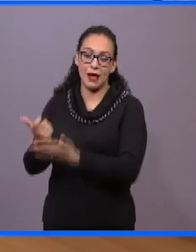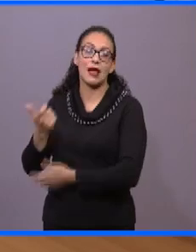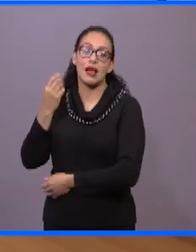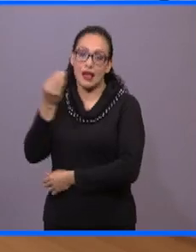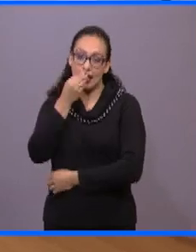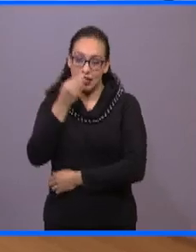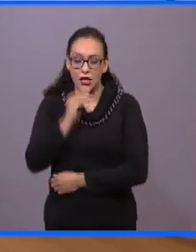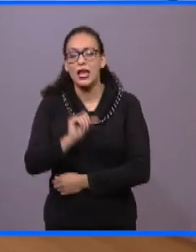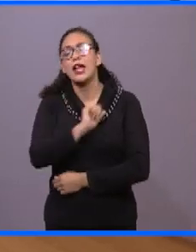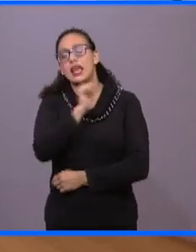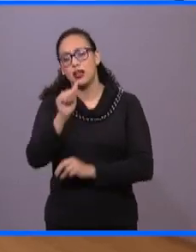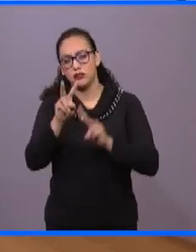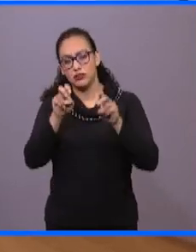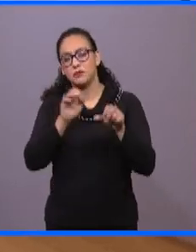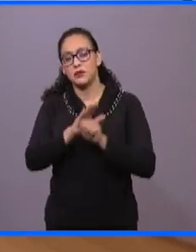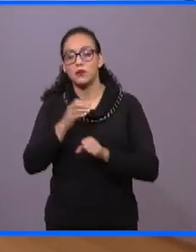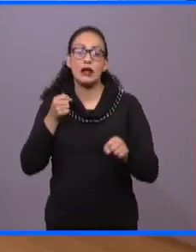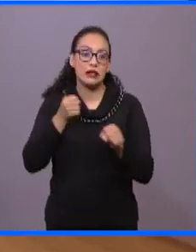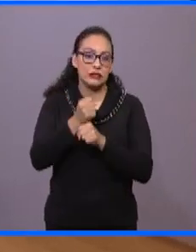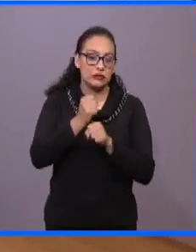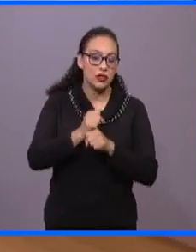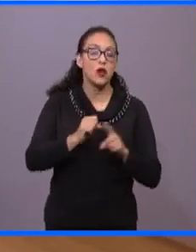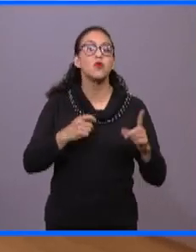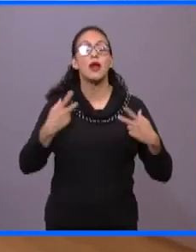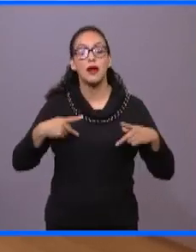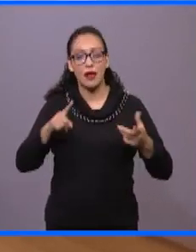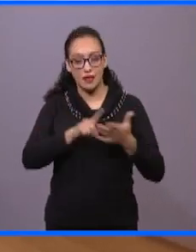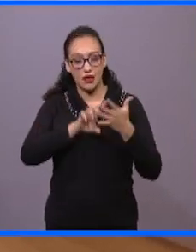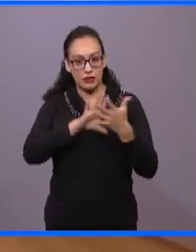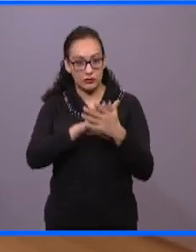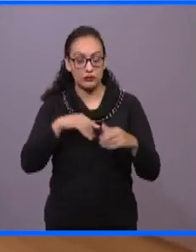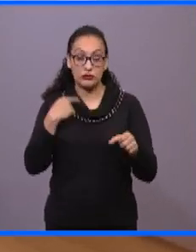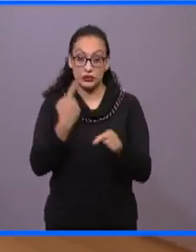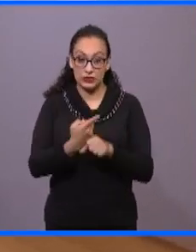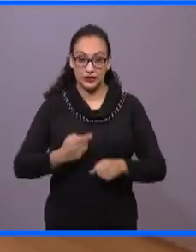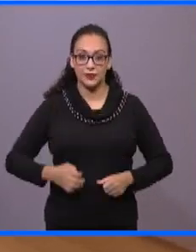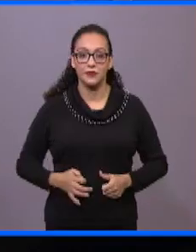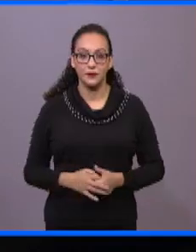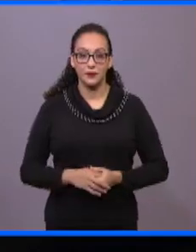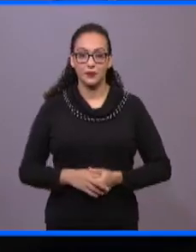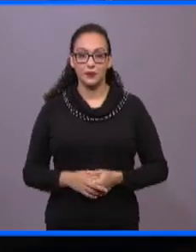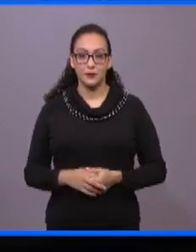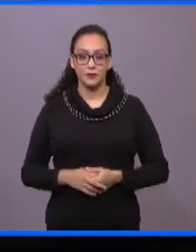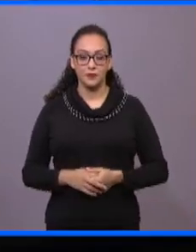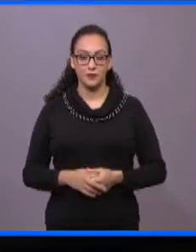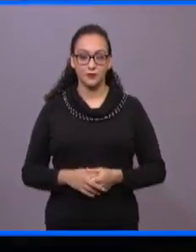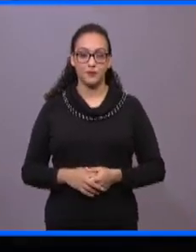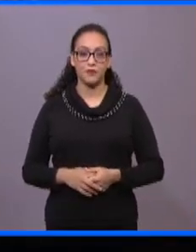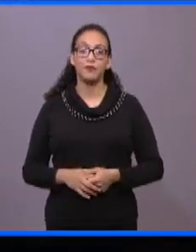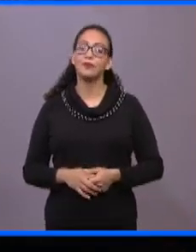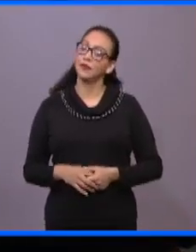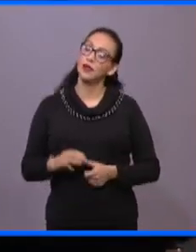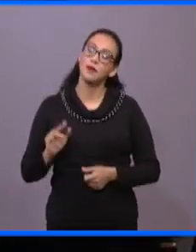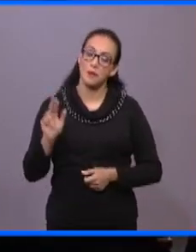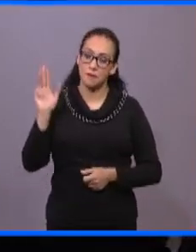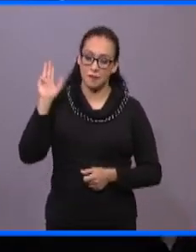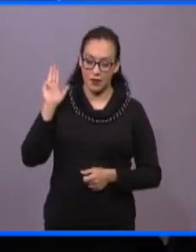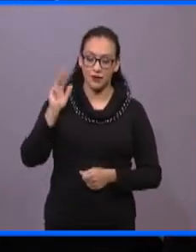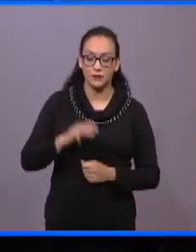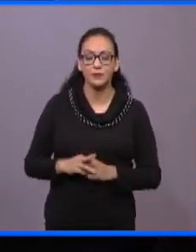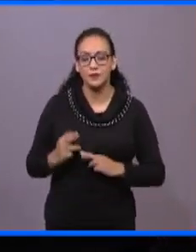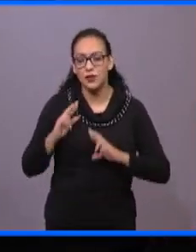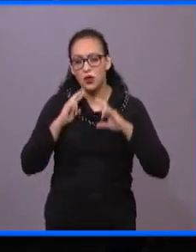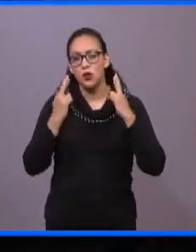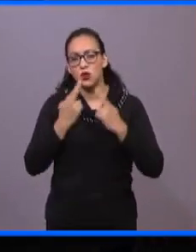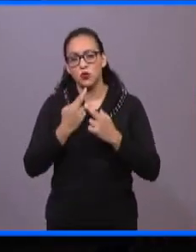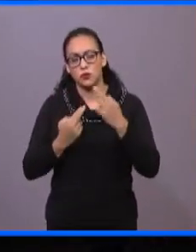alimentos y otros sobre tortura sexual de una persona privada de la libertad. En su sesión de este miércoles, la primera sala de